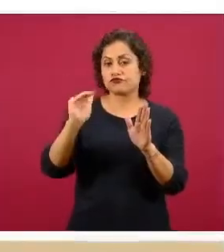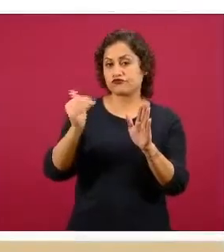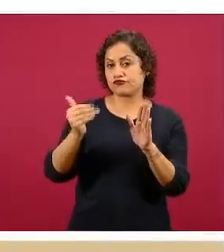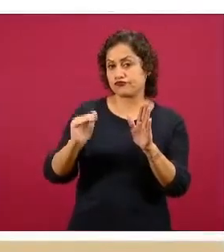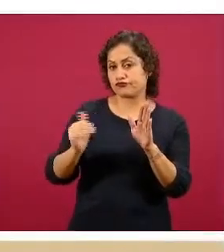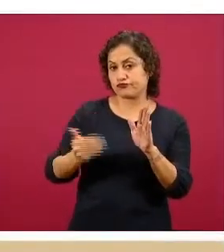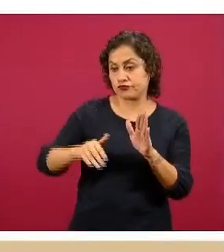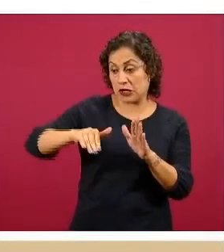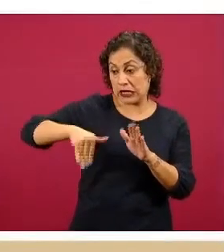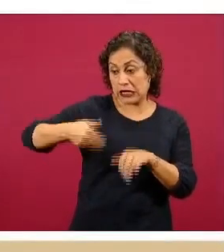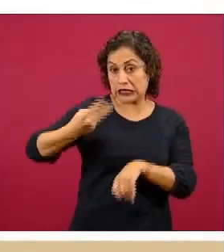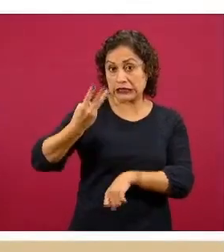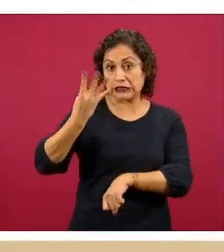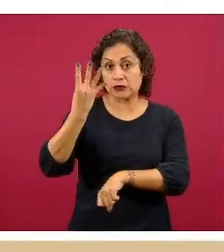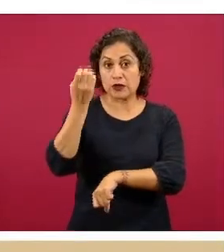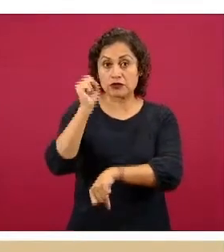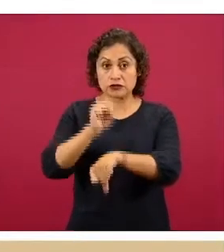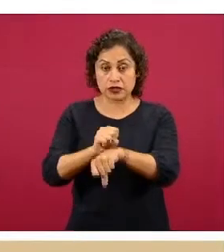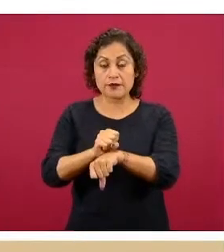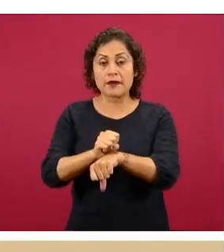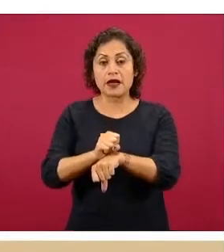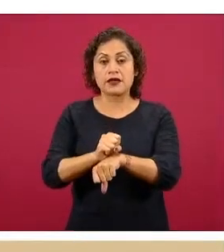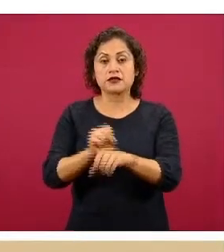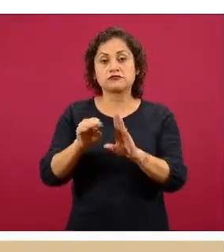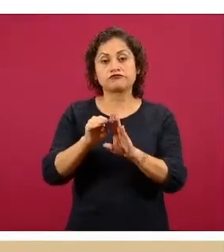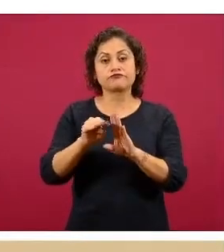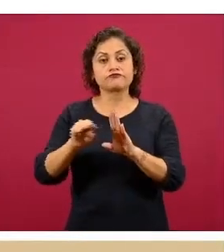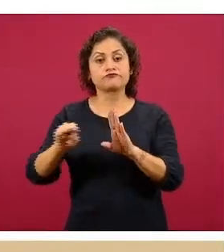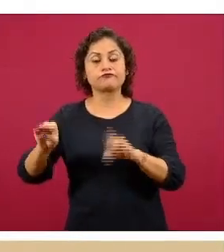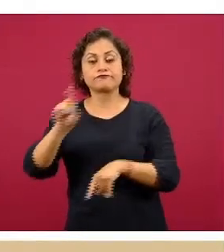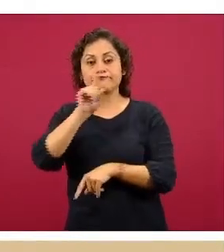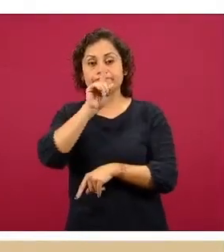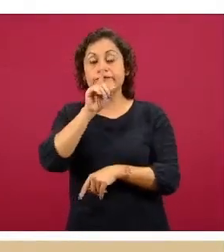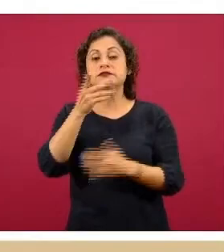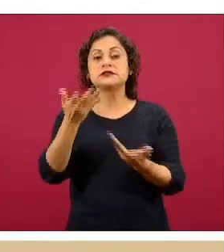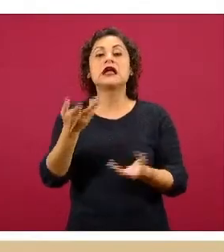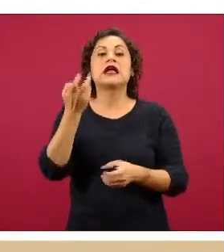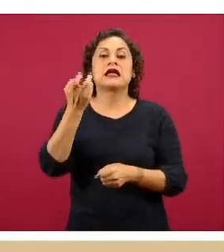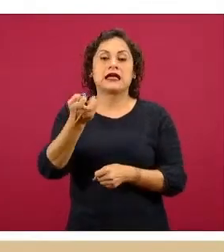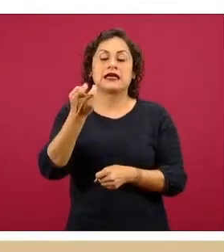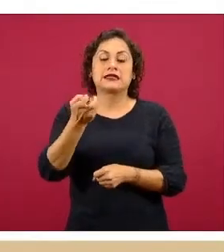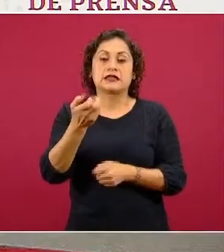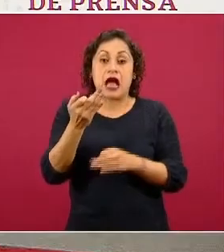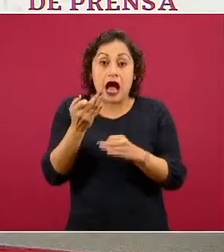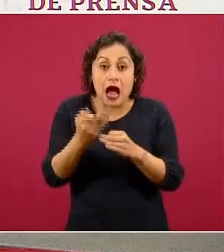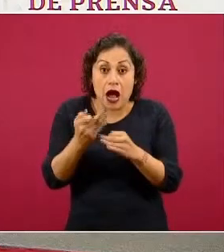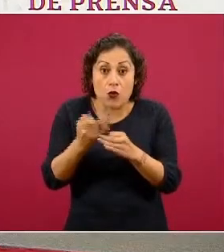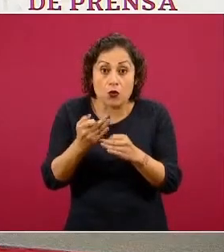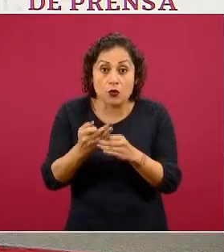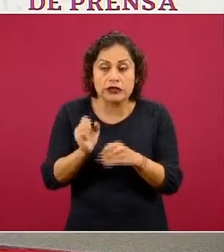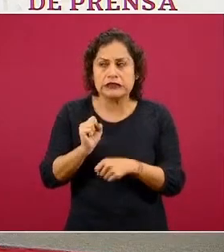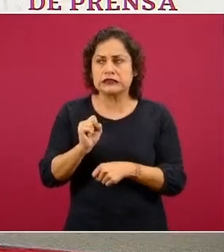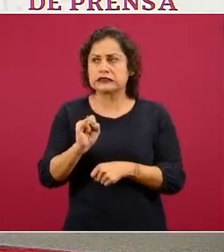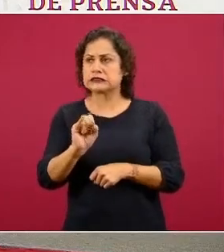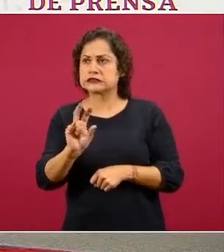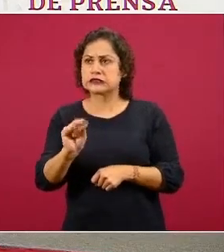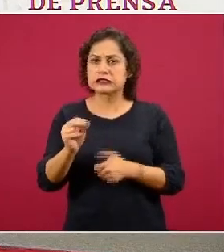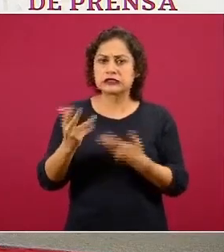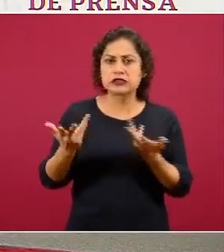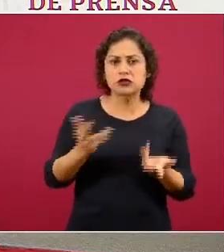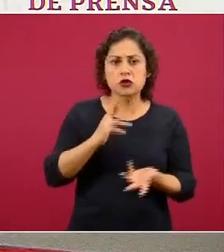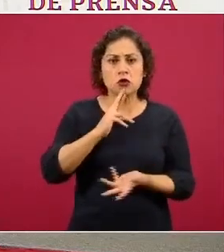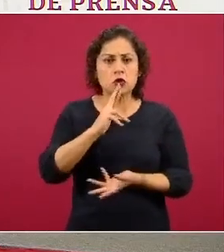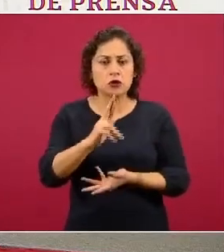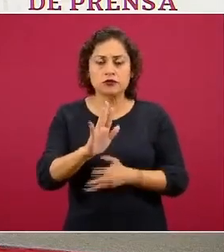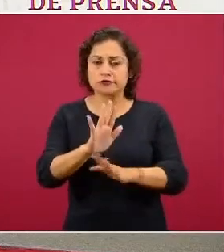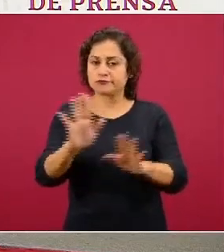3-4 semanas ha estado con una meseta, que también ahora es prematuro saber si esta meseta implica la